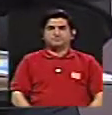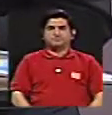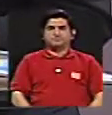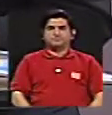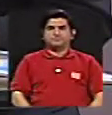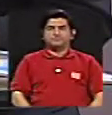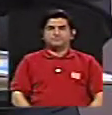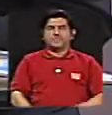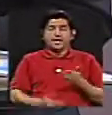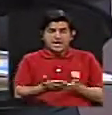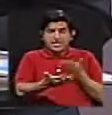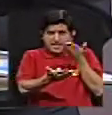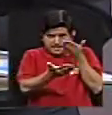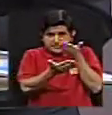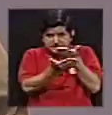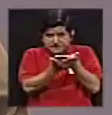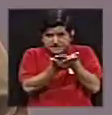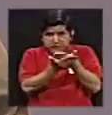la concesión